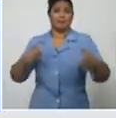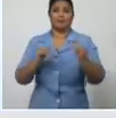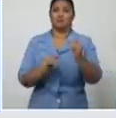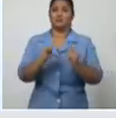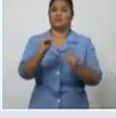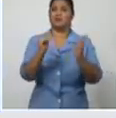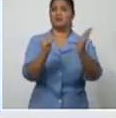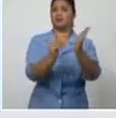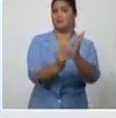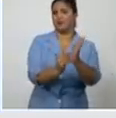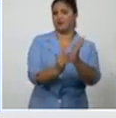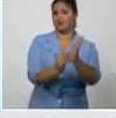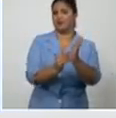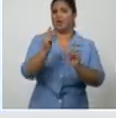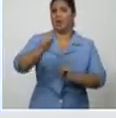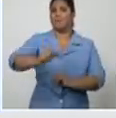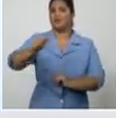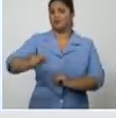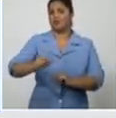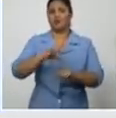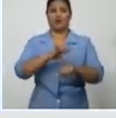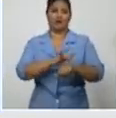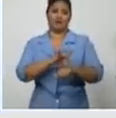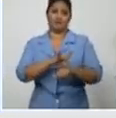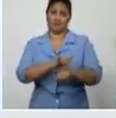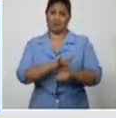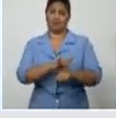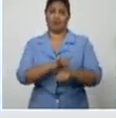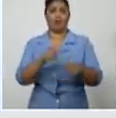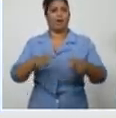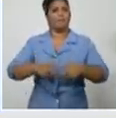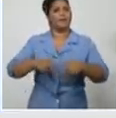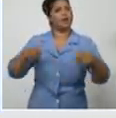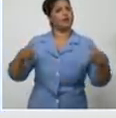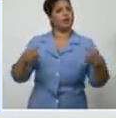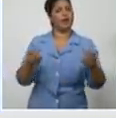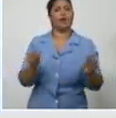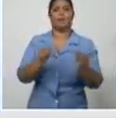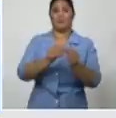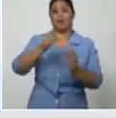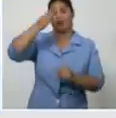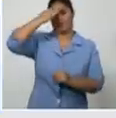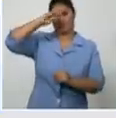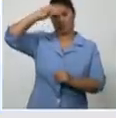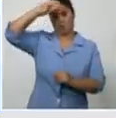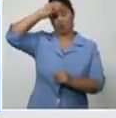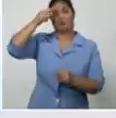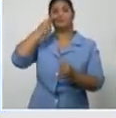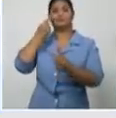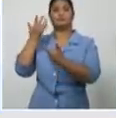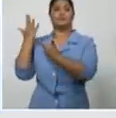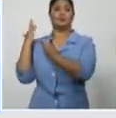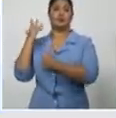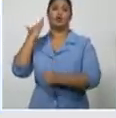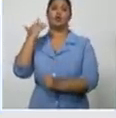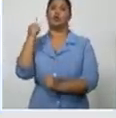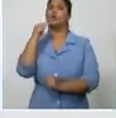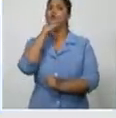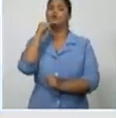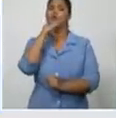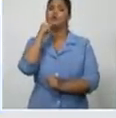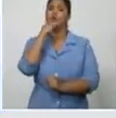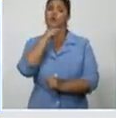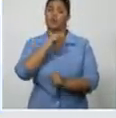la transmisión autóctona, que es la que se colorea ahí en rojo, y realmente el número de